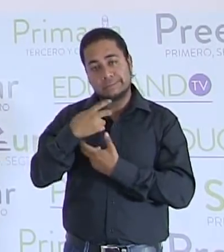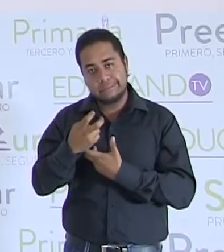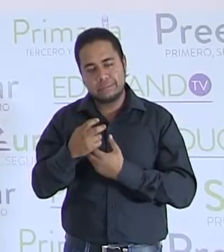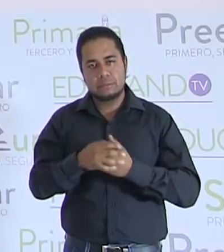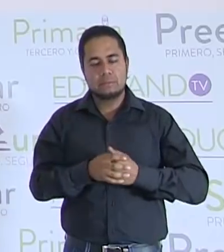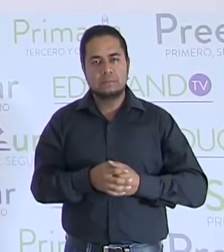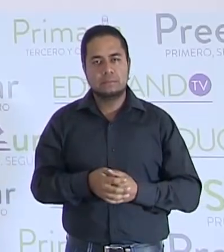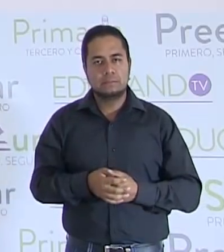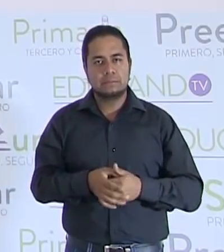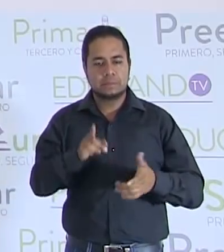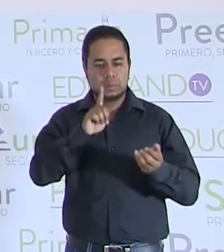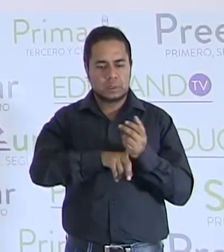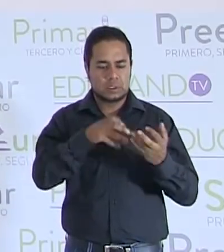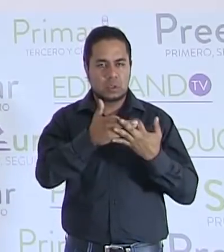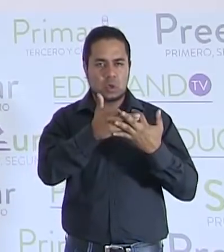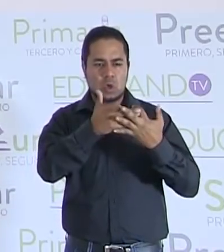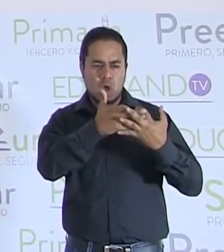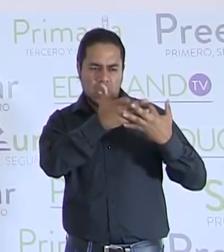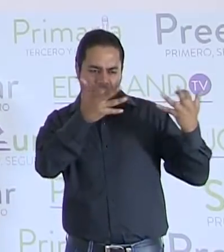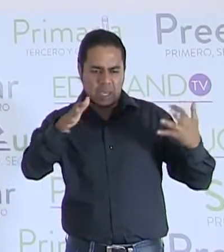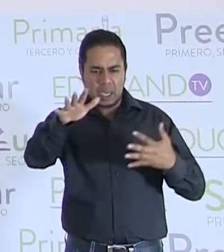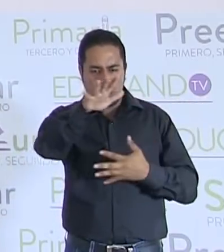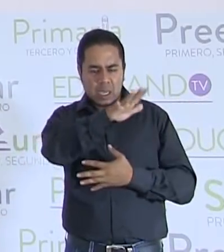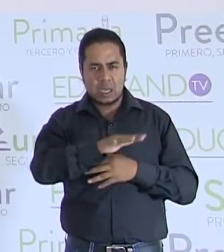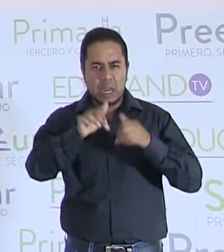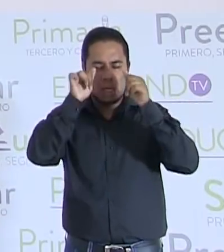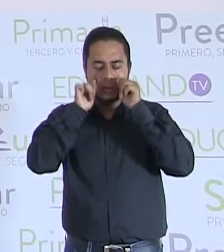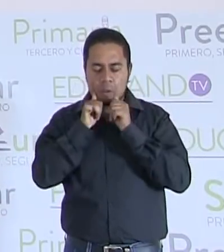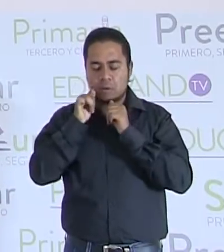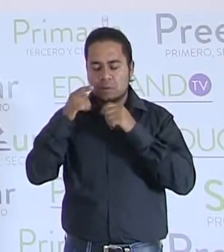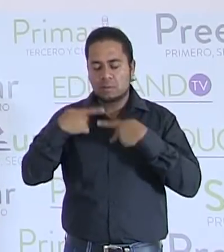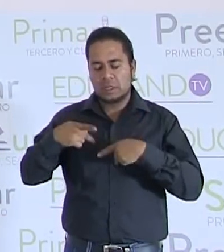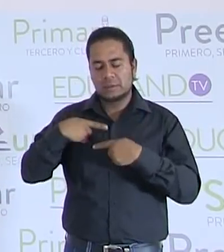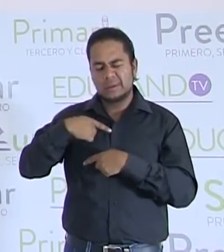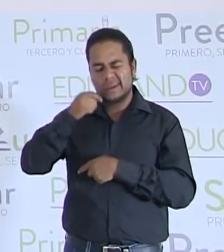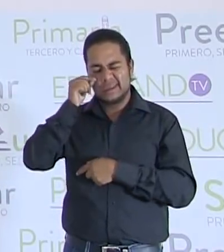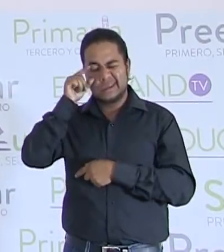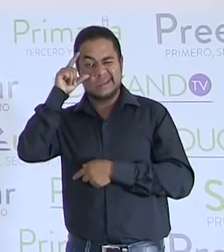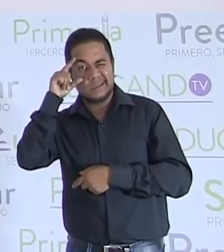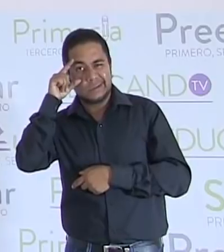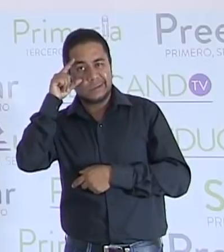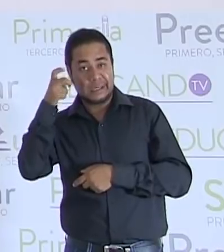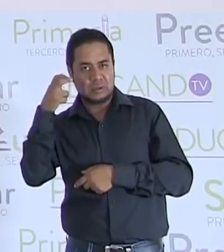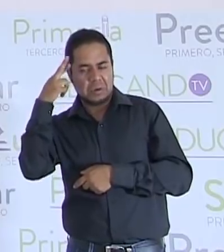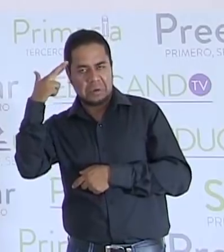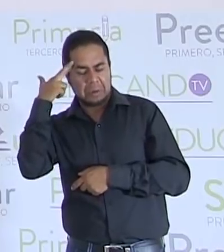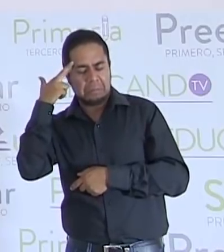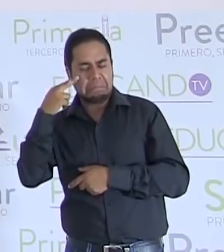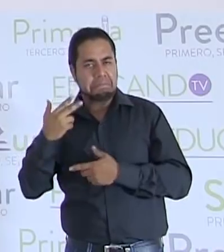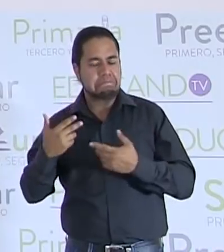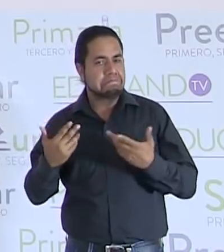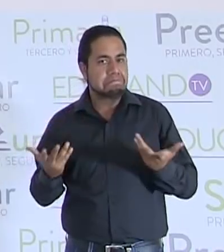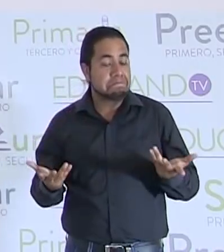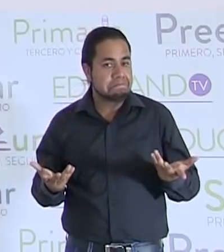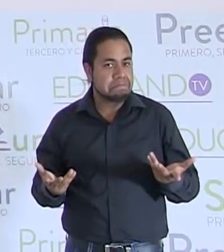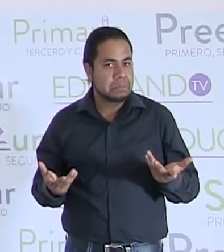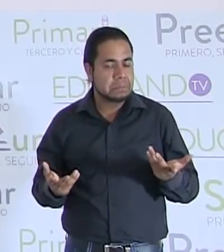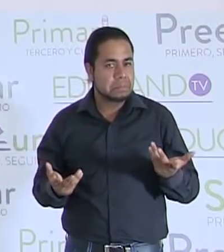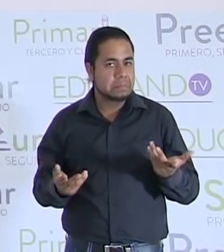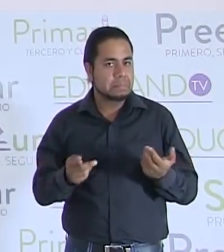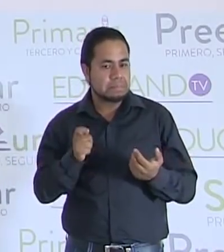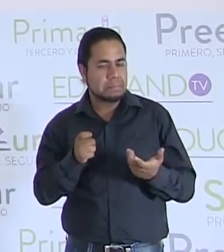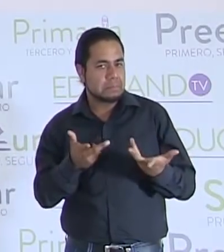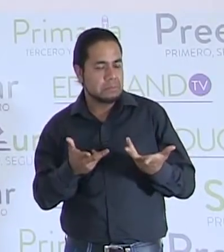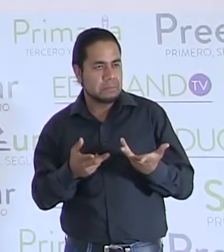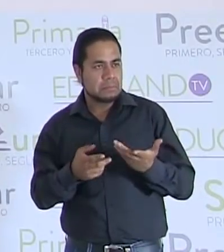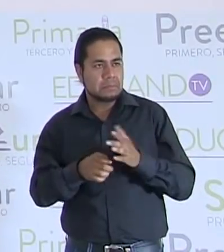En tierra de ciegos, el tuerto es rey. ¿Qué significa? Bueno, que